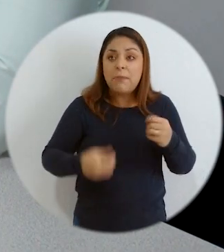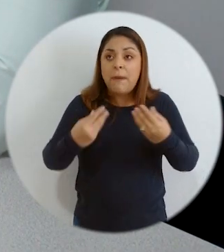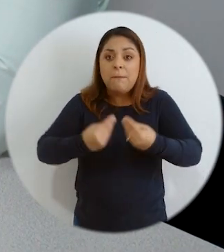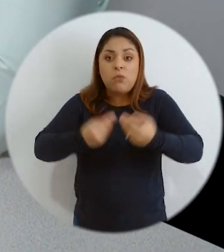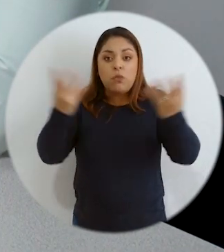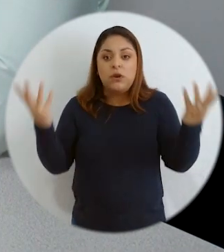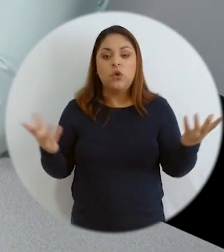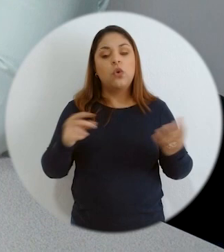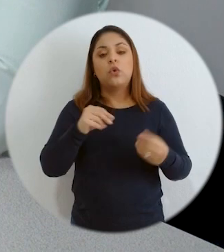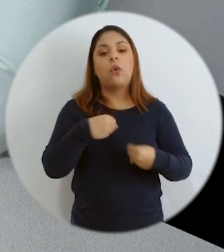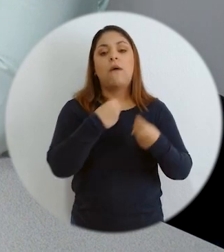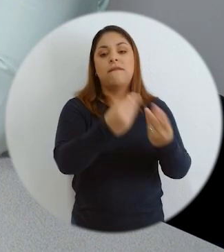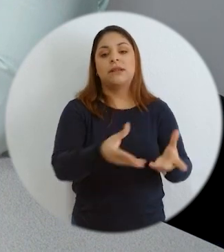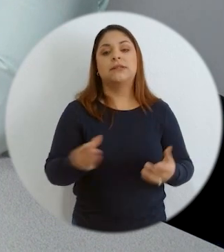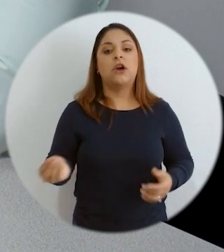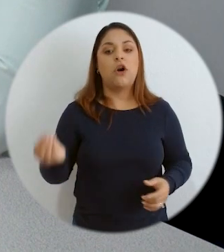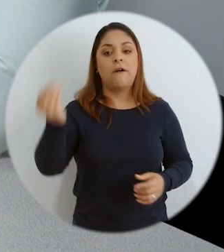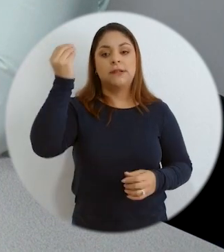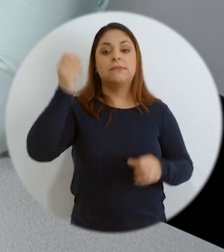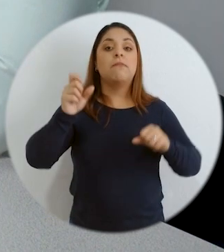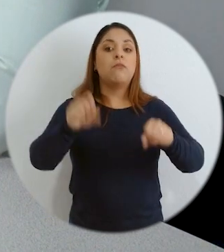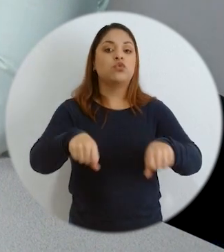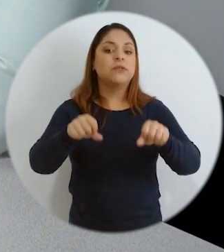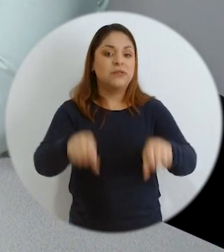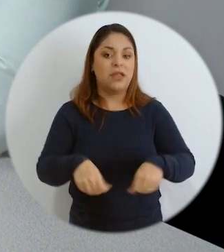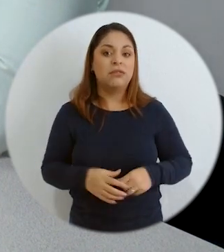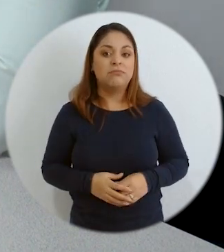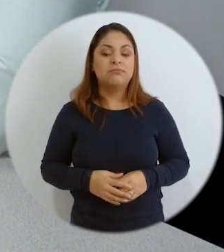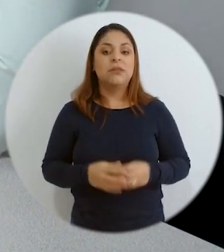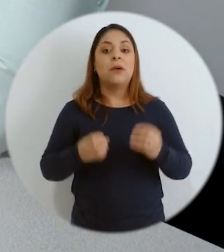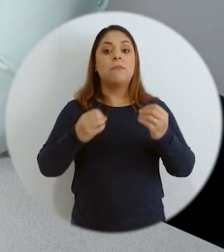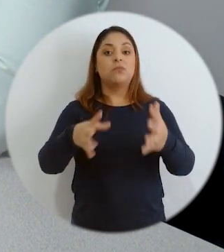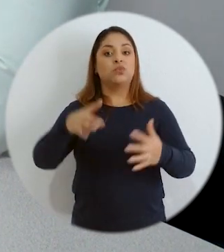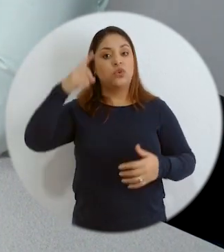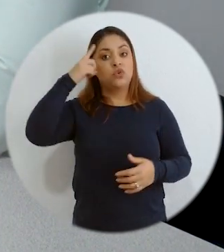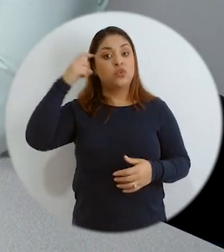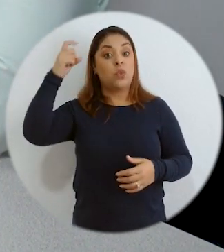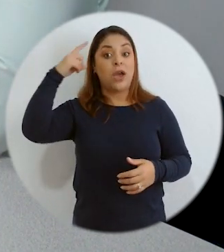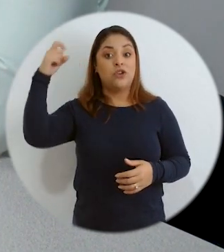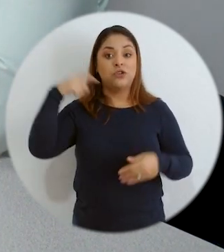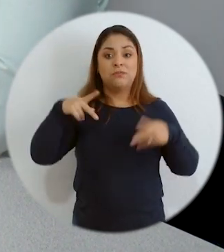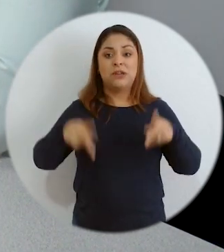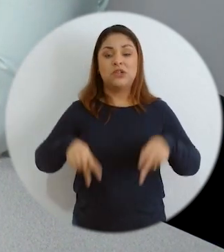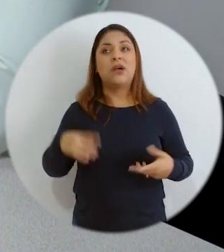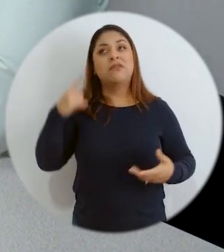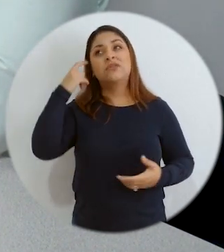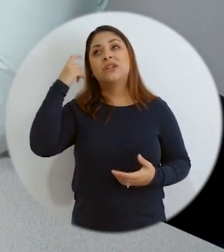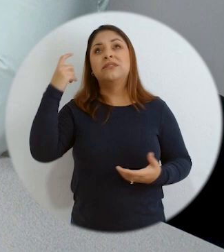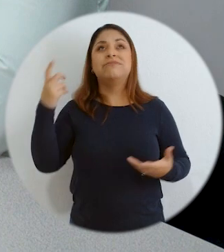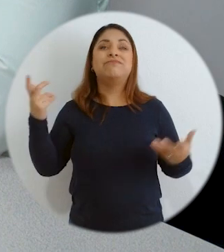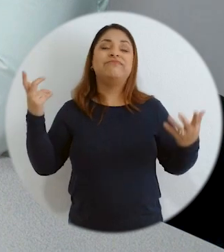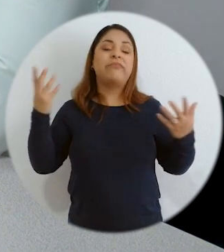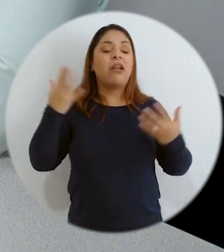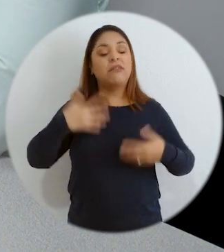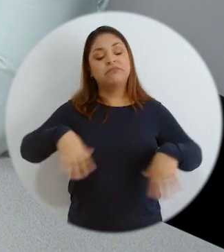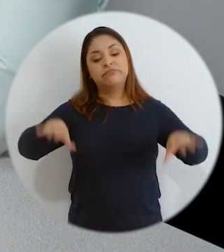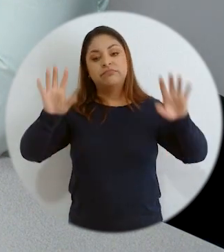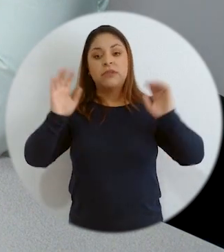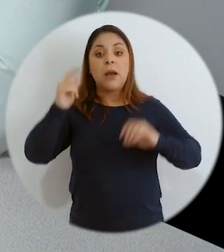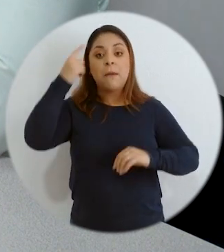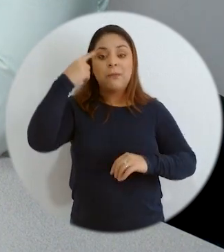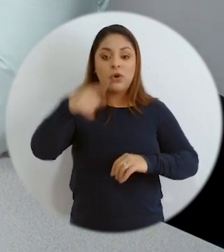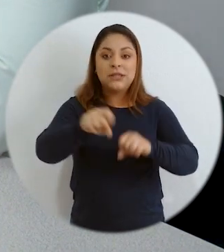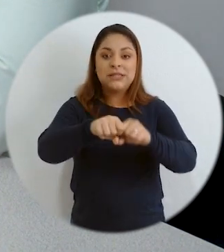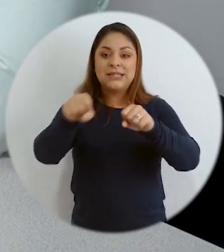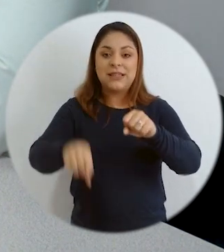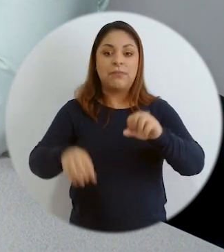encuentra, no está ofreciendo a nuestros jóvenes esa posibilidad. Muchos de los sueños de cualquier persona pasan, entre